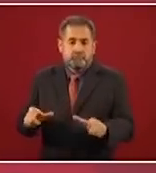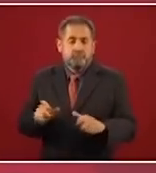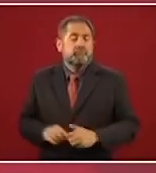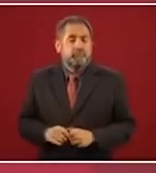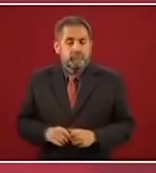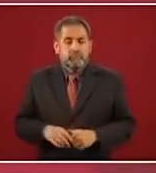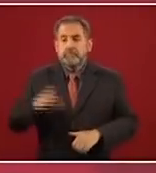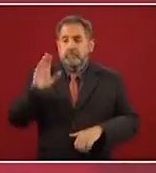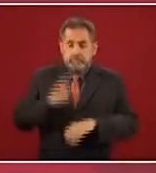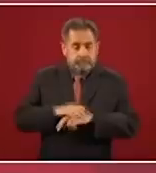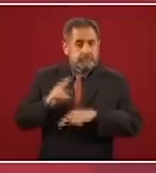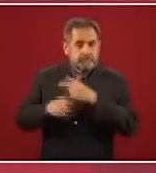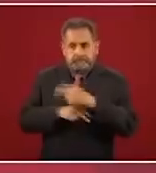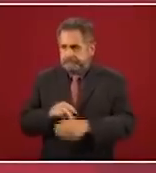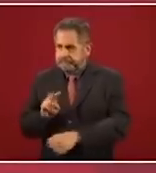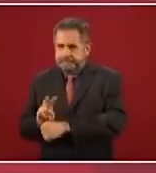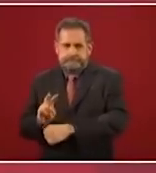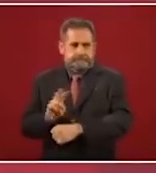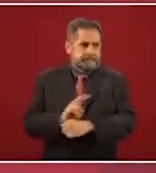ya hay más presencia.